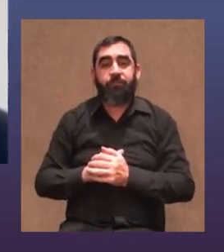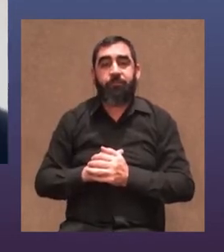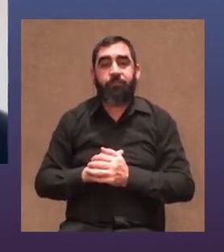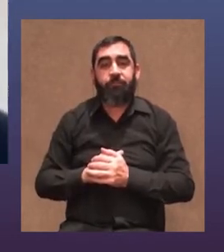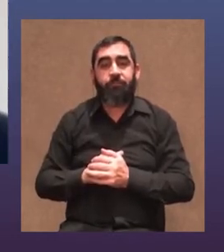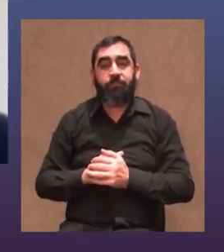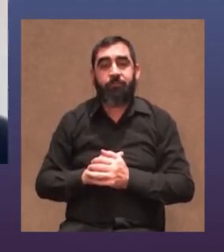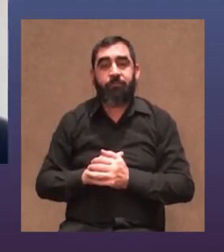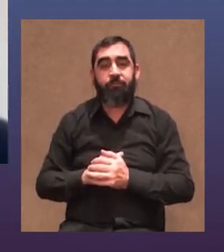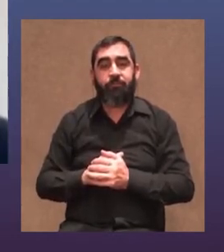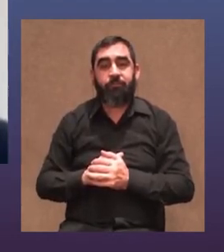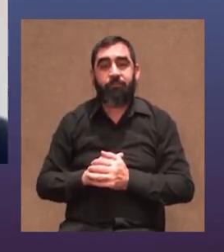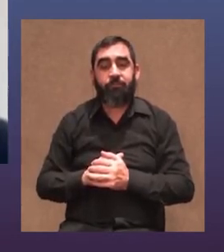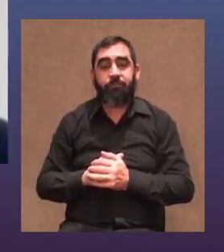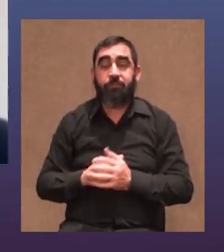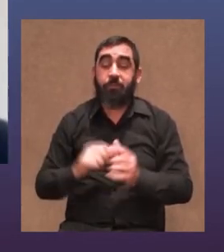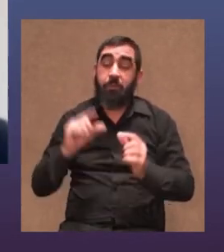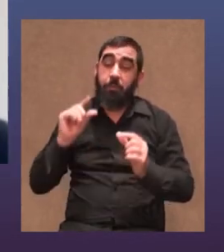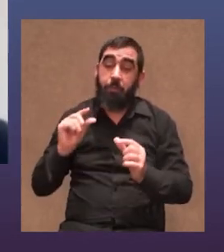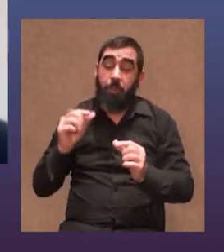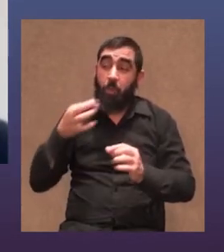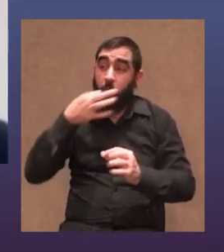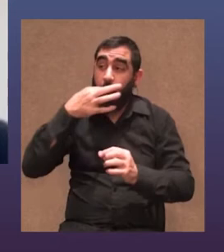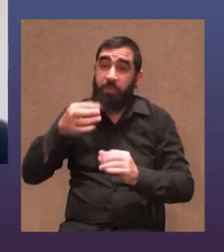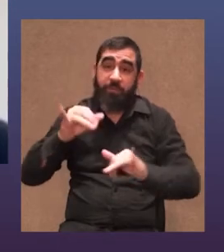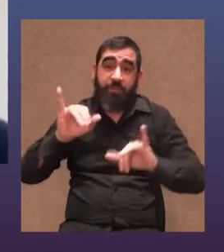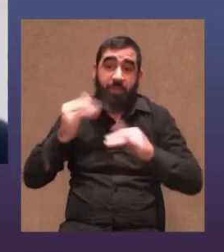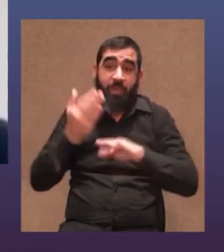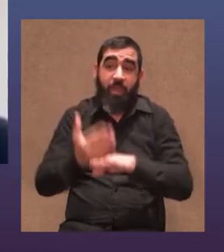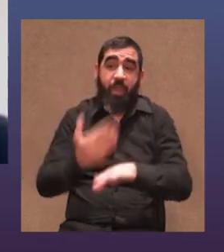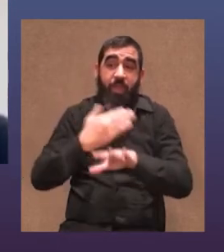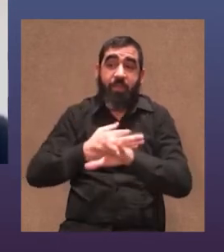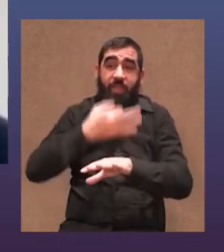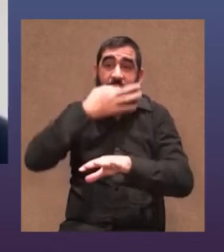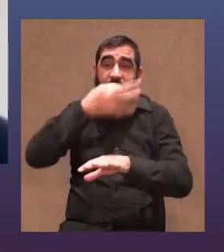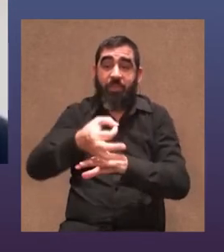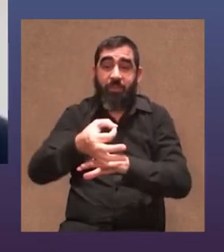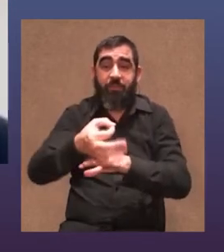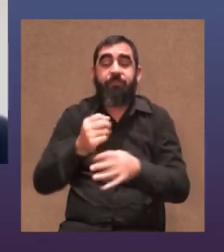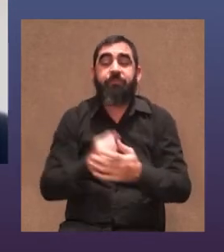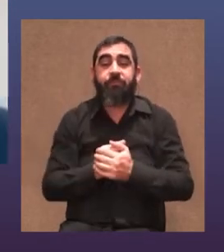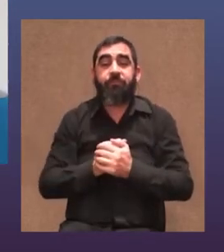Bueno, un poco continuando lo que ya había dicho, o sea,